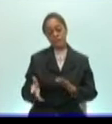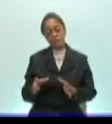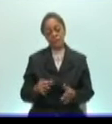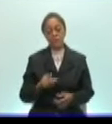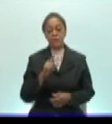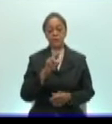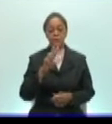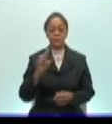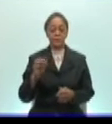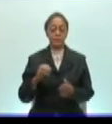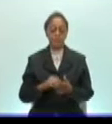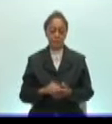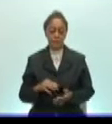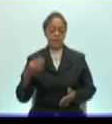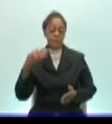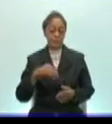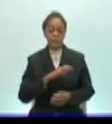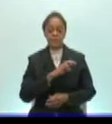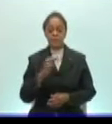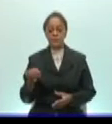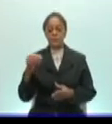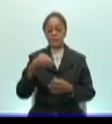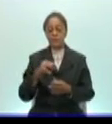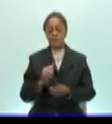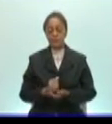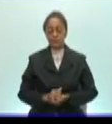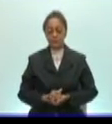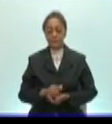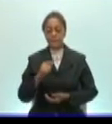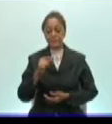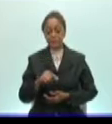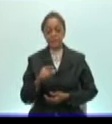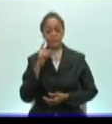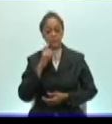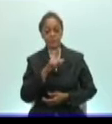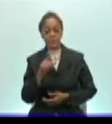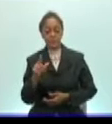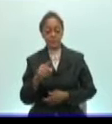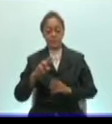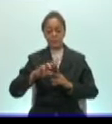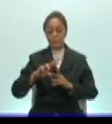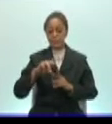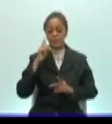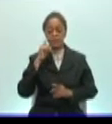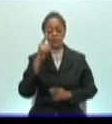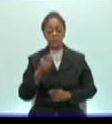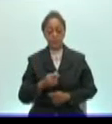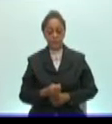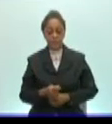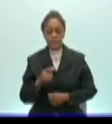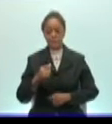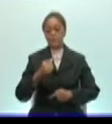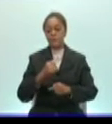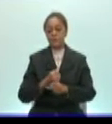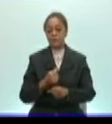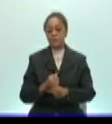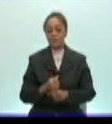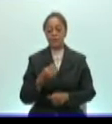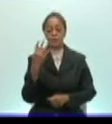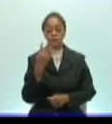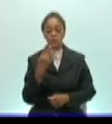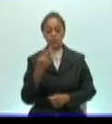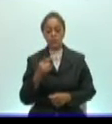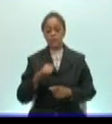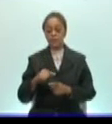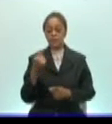2009, dentro de la revolución del poder. Pero recuerden esto que va a aparecer ahora en pantalla, me observen. Hemos trabajado 4 líneas en